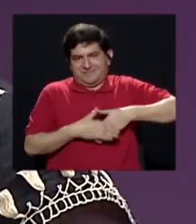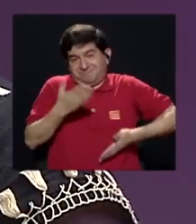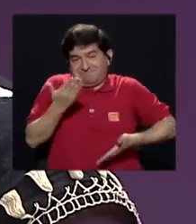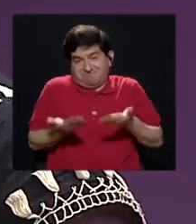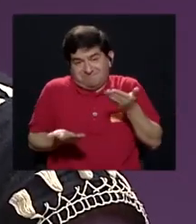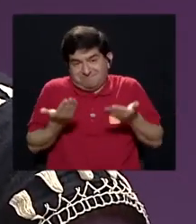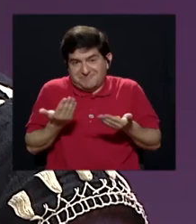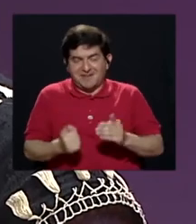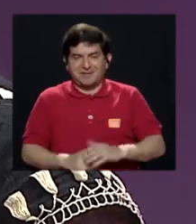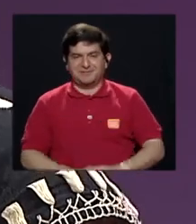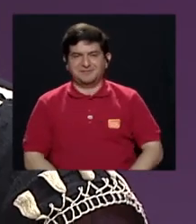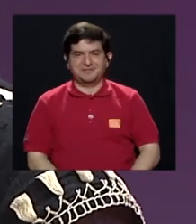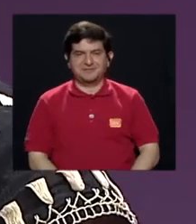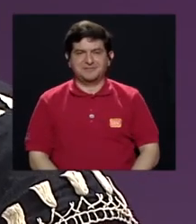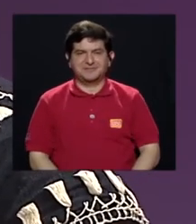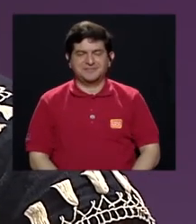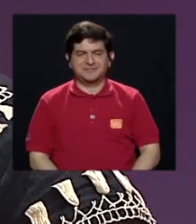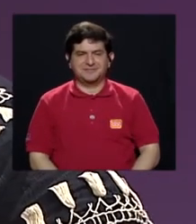vez.